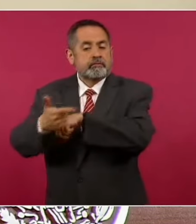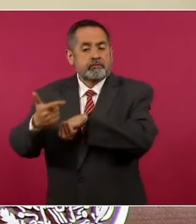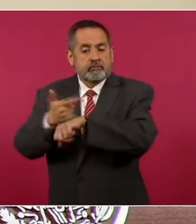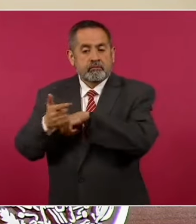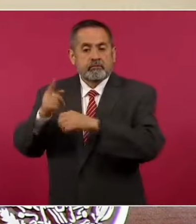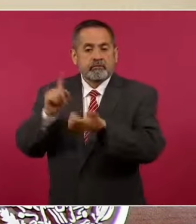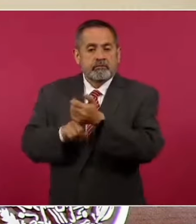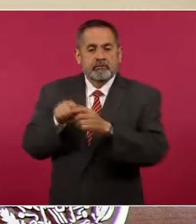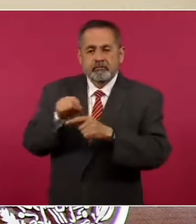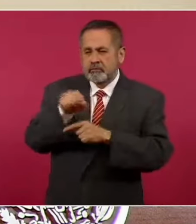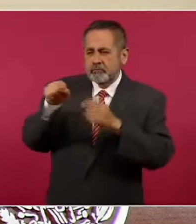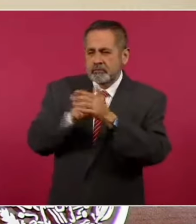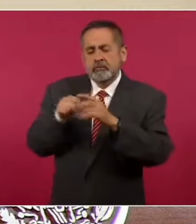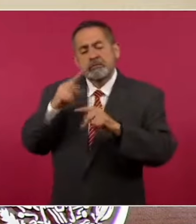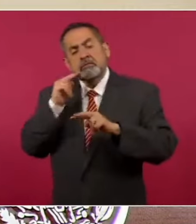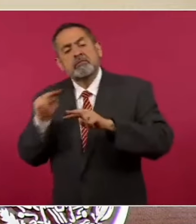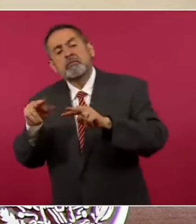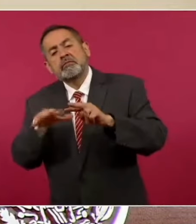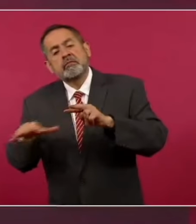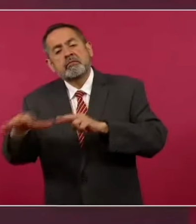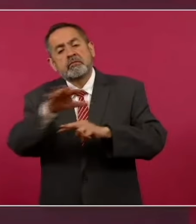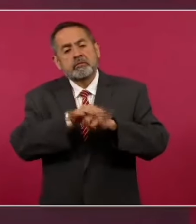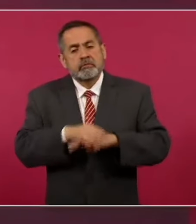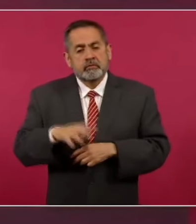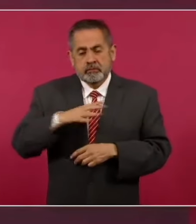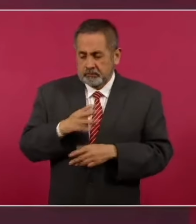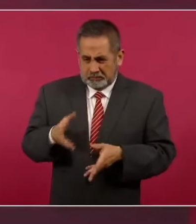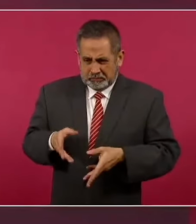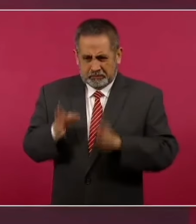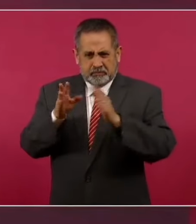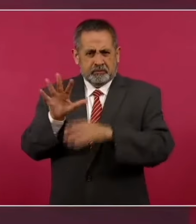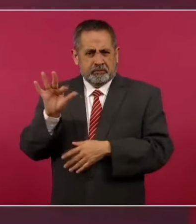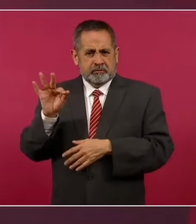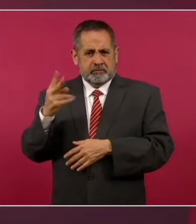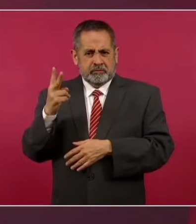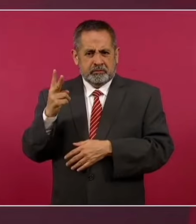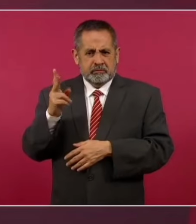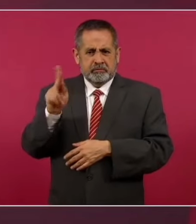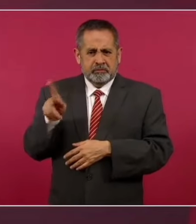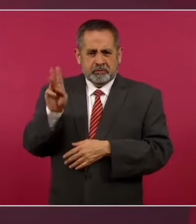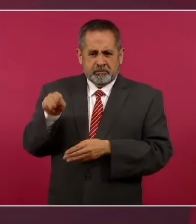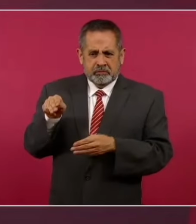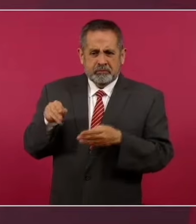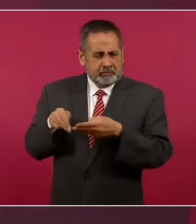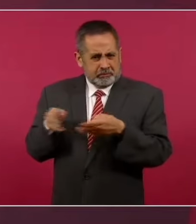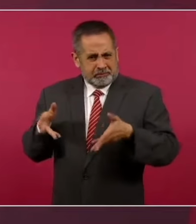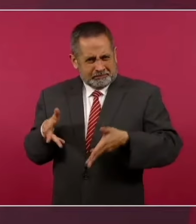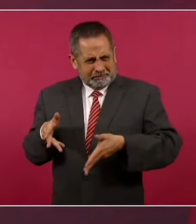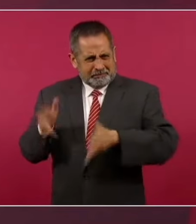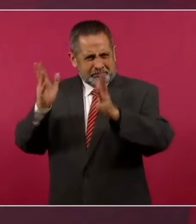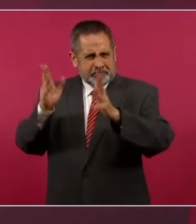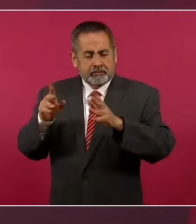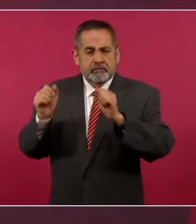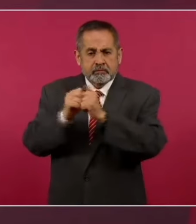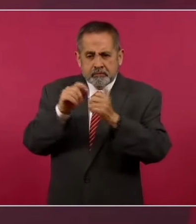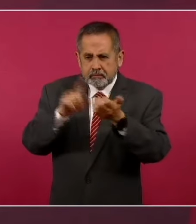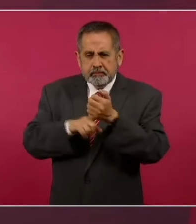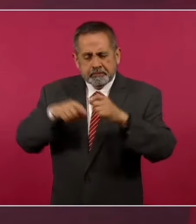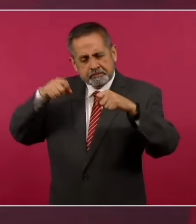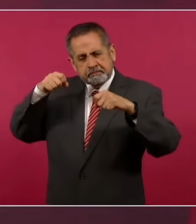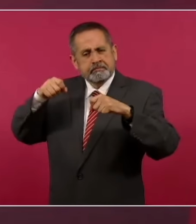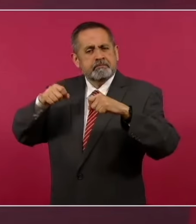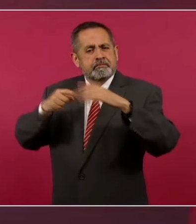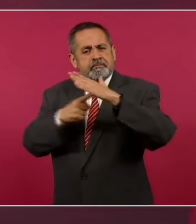en Danta, en El Mirador. Hay una avenida de 42 kilómetros que con estas herramientas